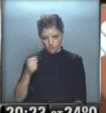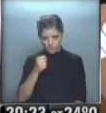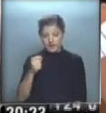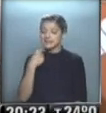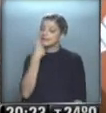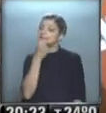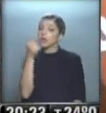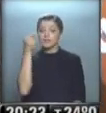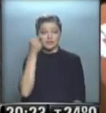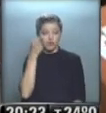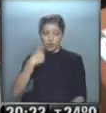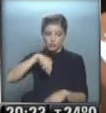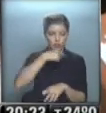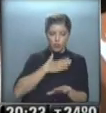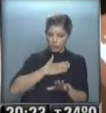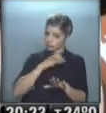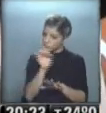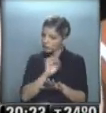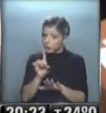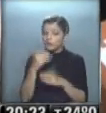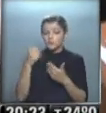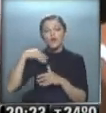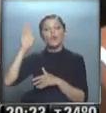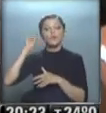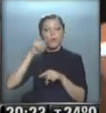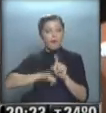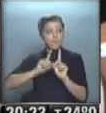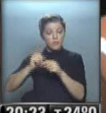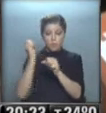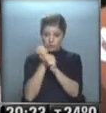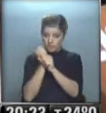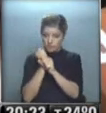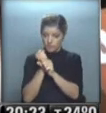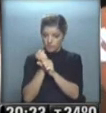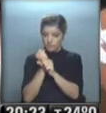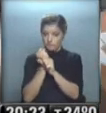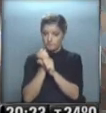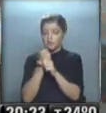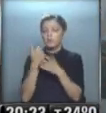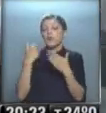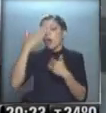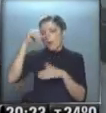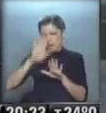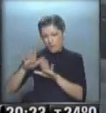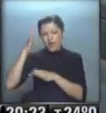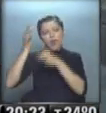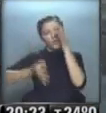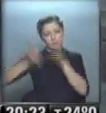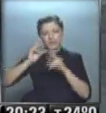somos nosotros, es lo que hemos escuchado mientras se hacía el operativo. Pero bueno, eso deberá ser la justicia.